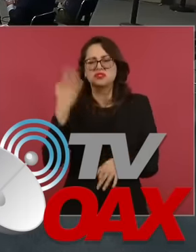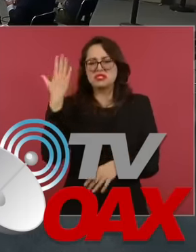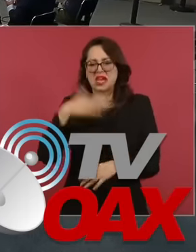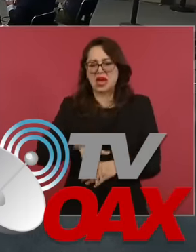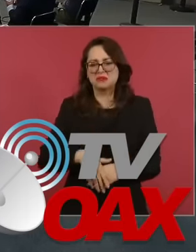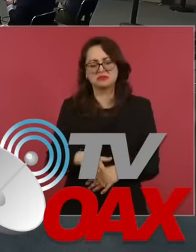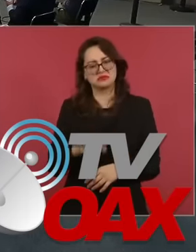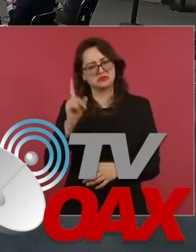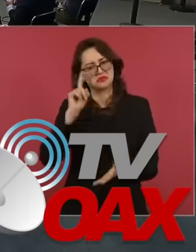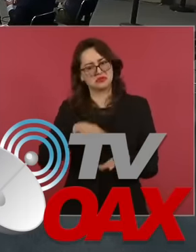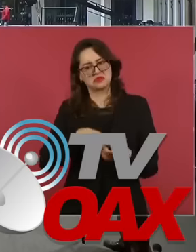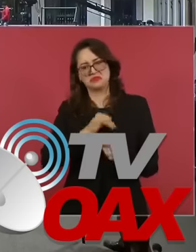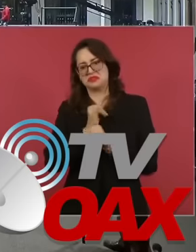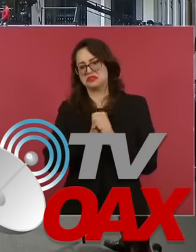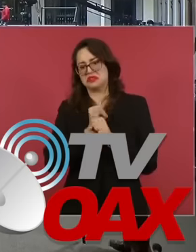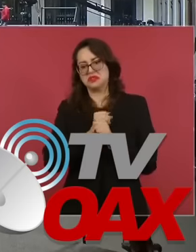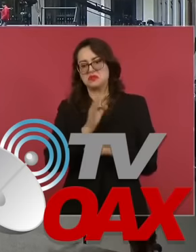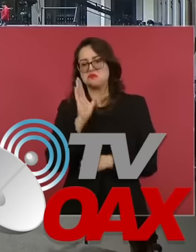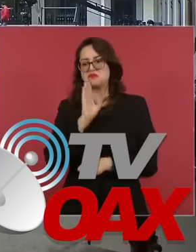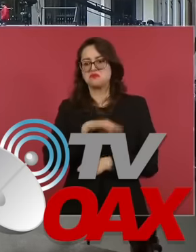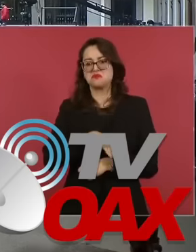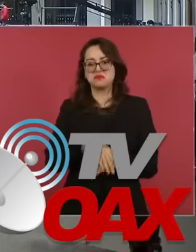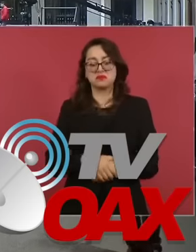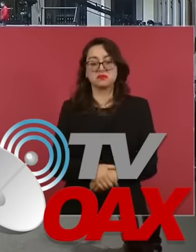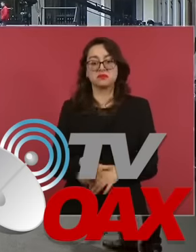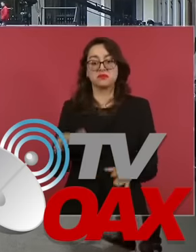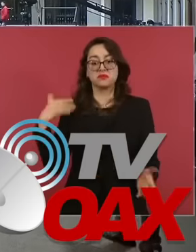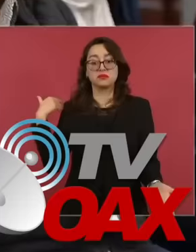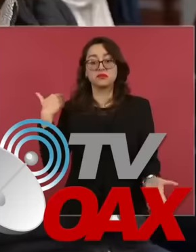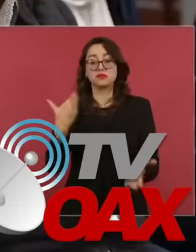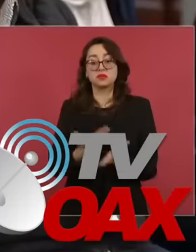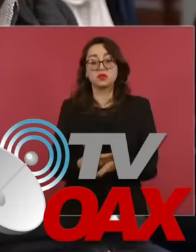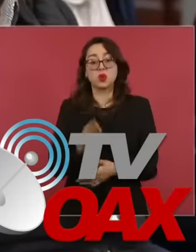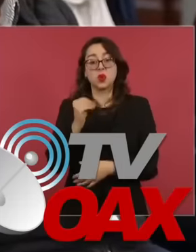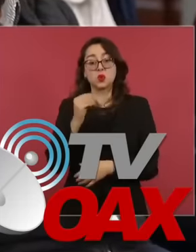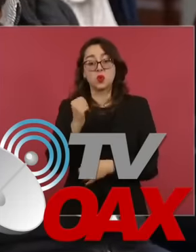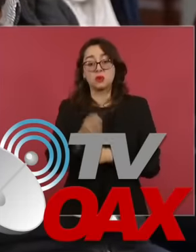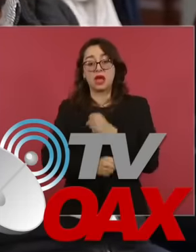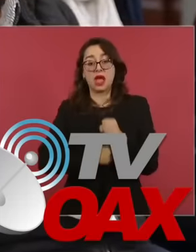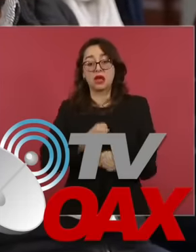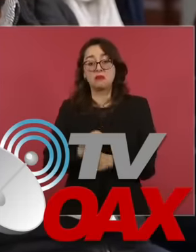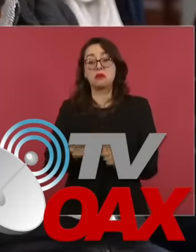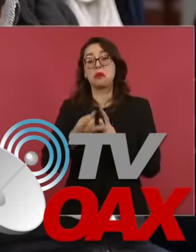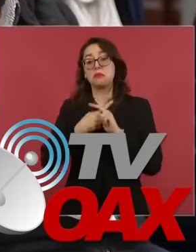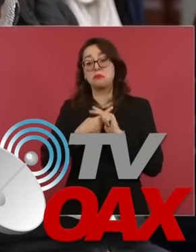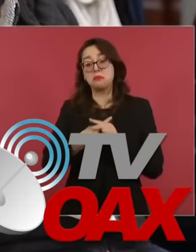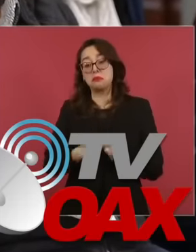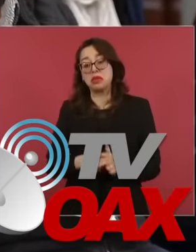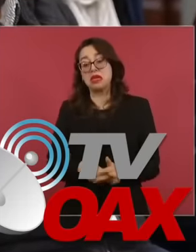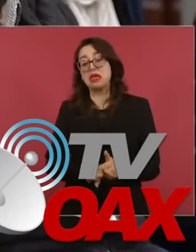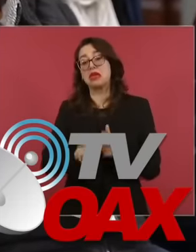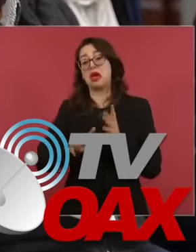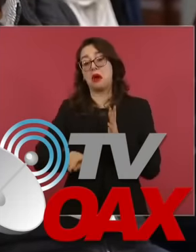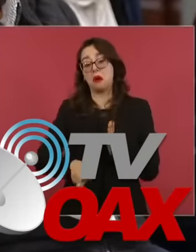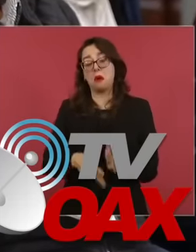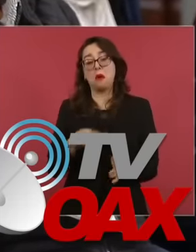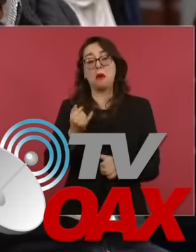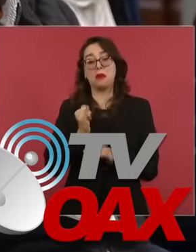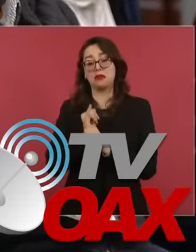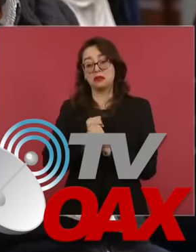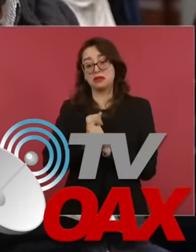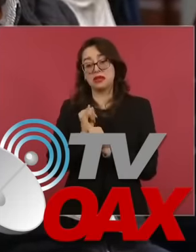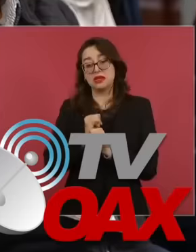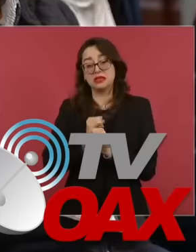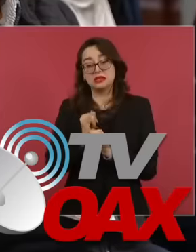más investigaciones. Y ahorita, después de 9 años, apenas van a volver a iniciar un